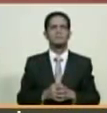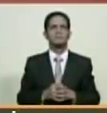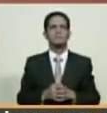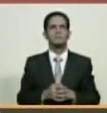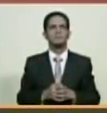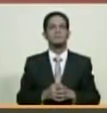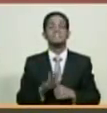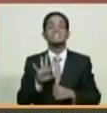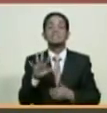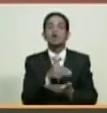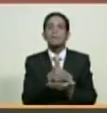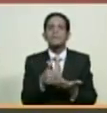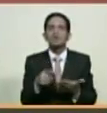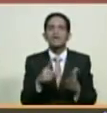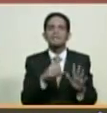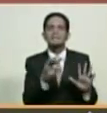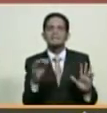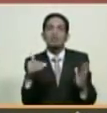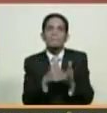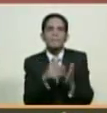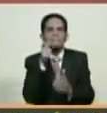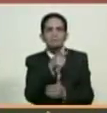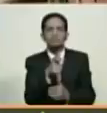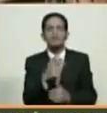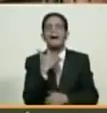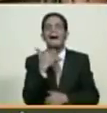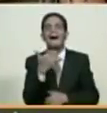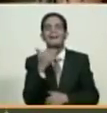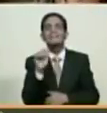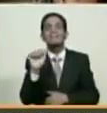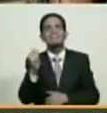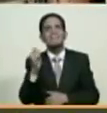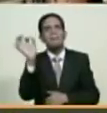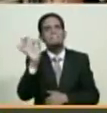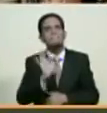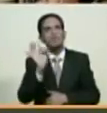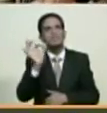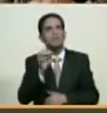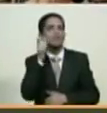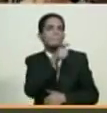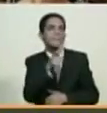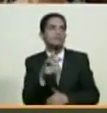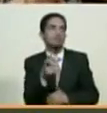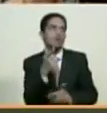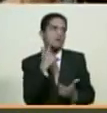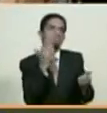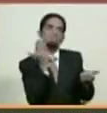5,600,000 colombianos, es casi el 10% de la población de Colombia.